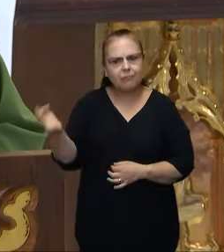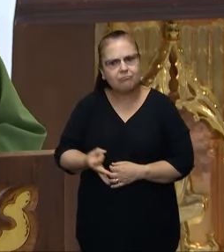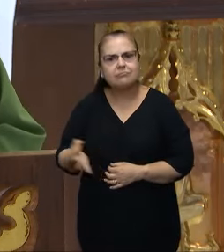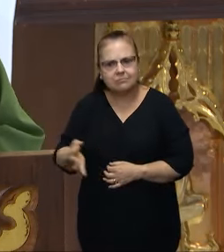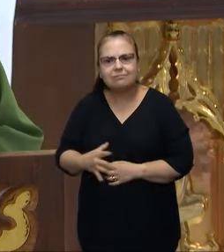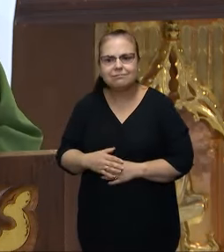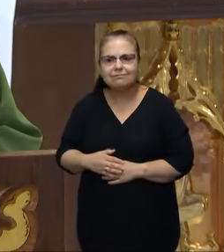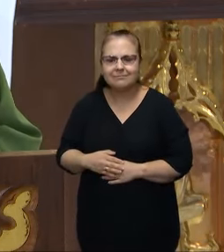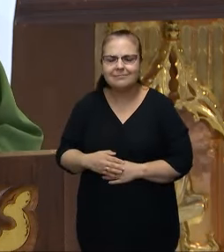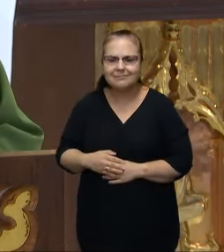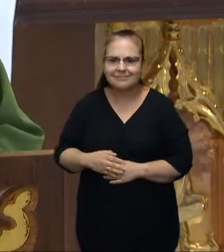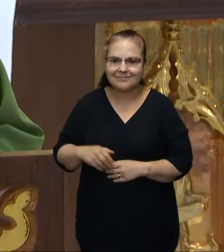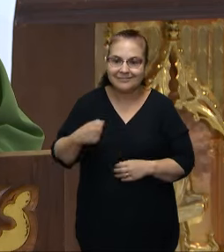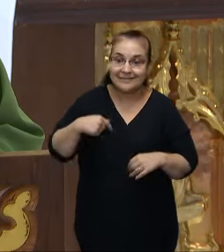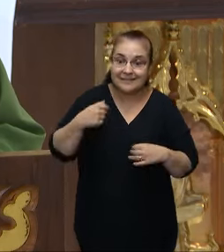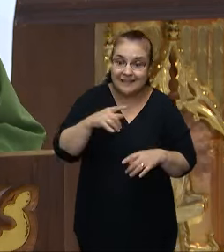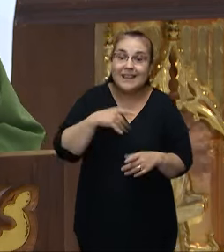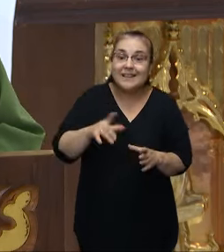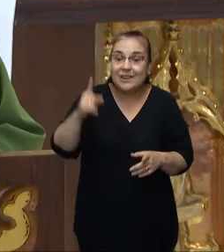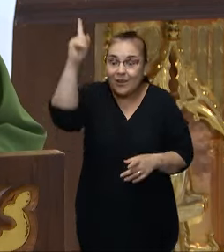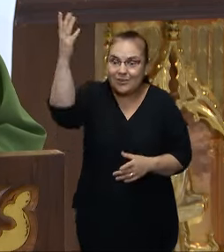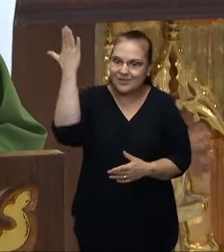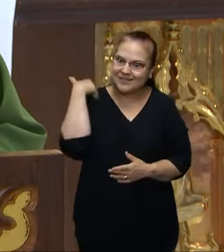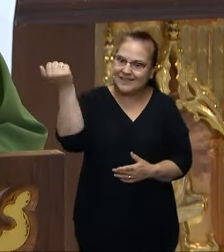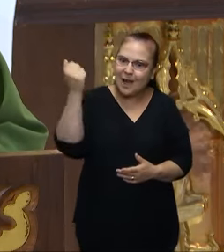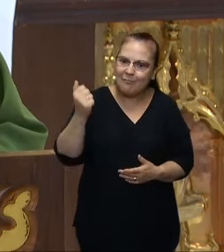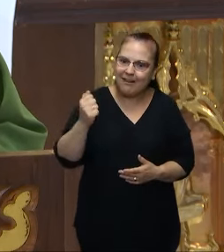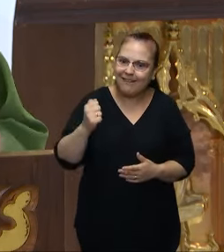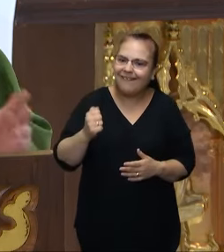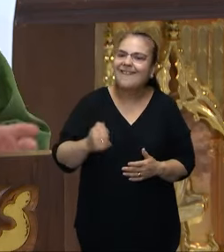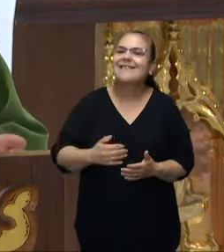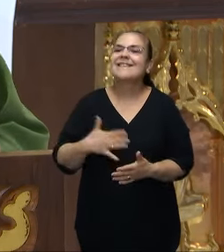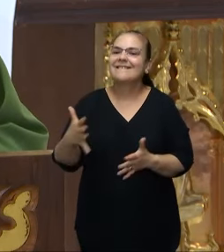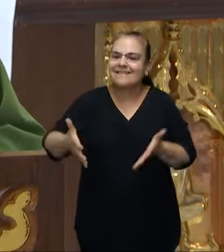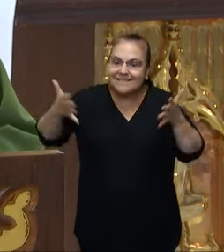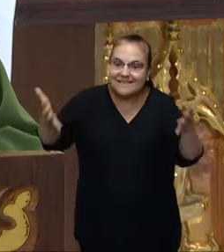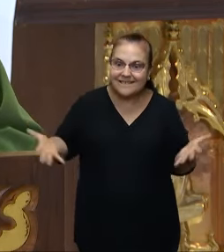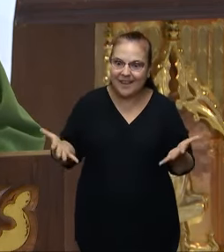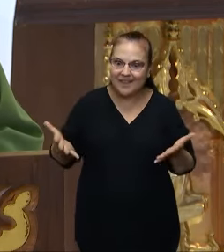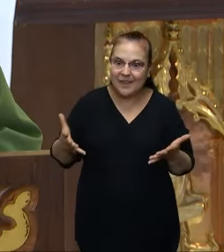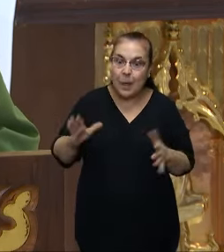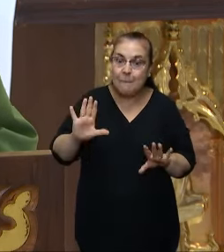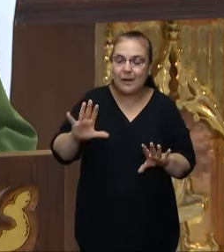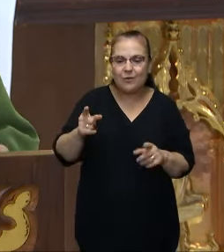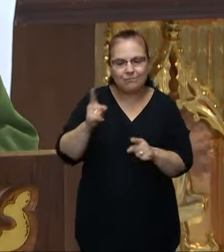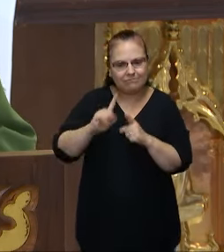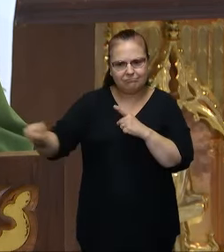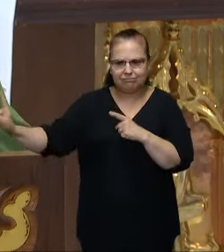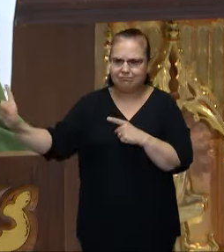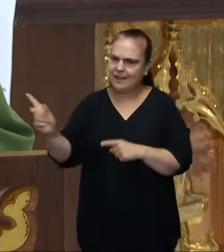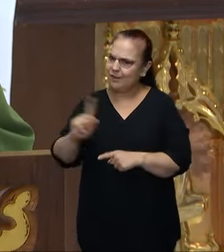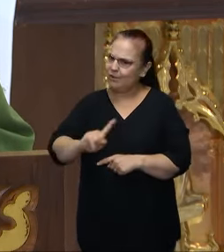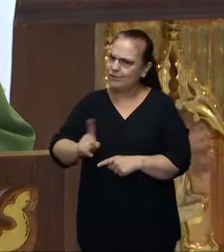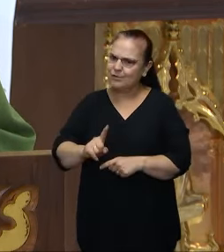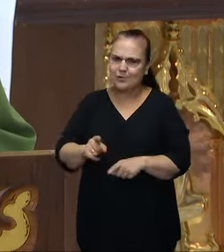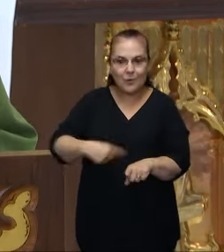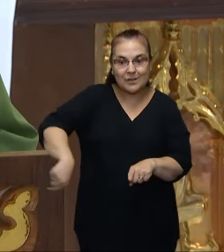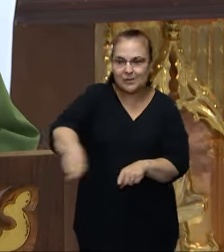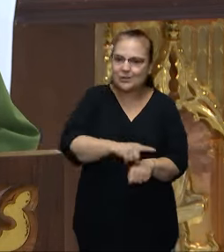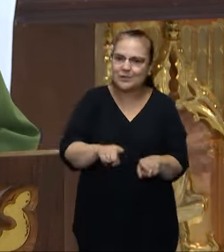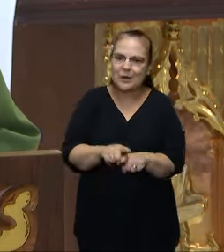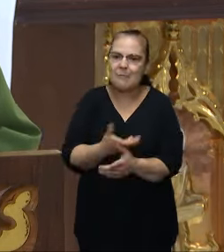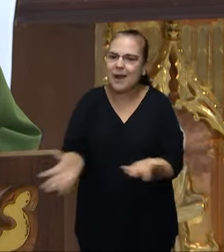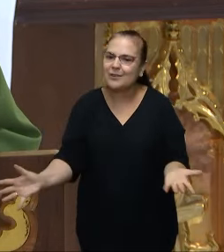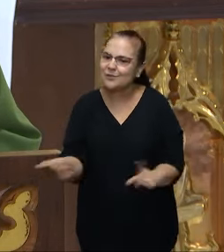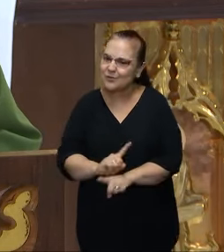así seamos conscientes de que Dios nos Llama a algo grande pero no alejados de nuestros hermanos